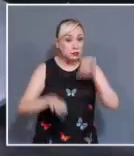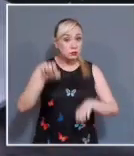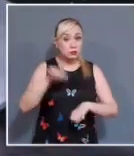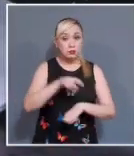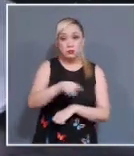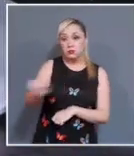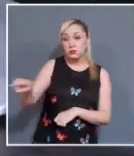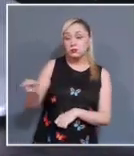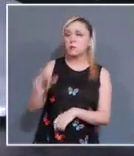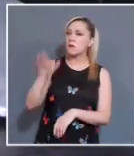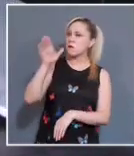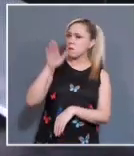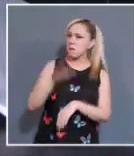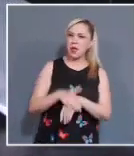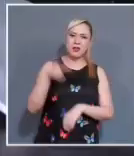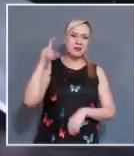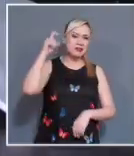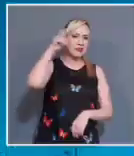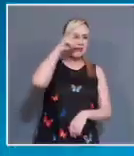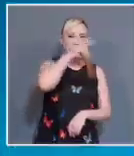más afectado por los fraudes.